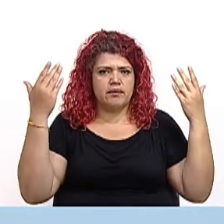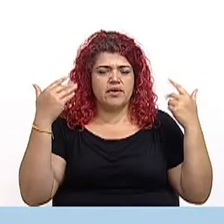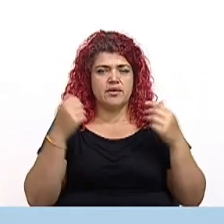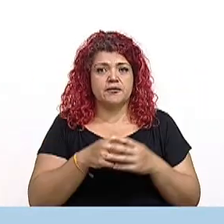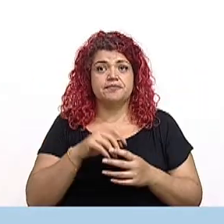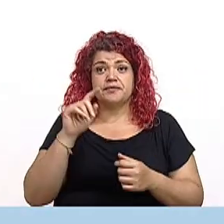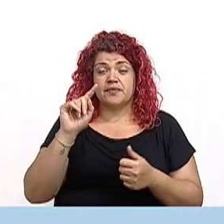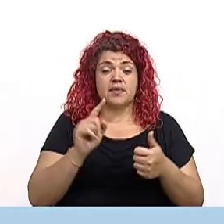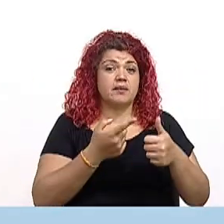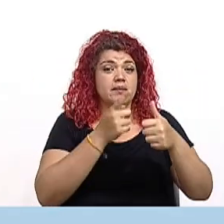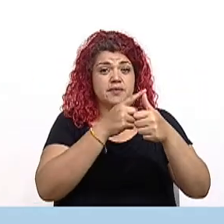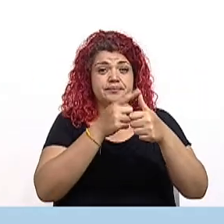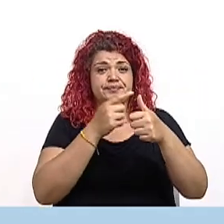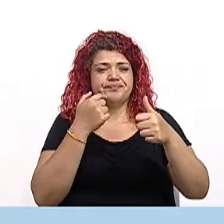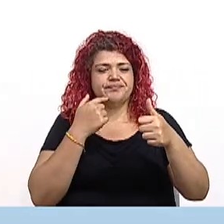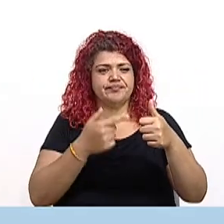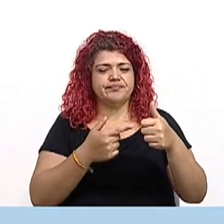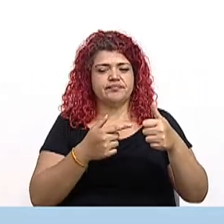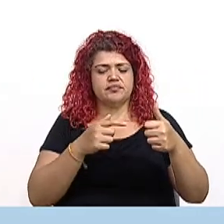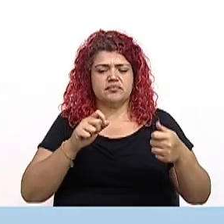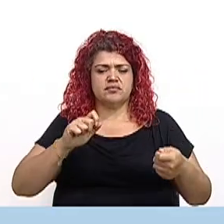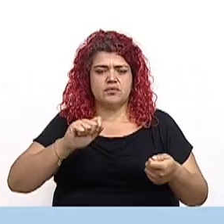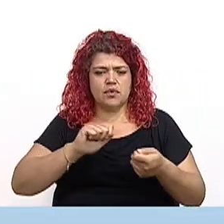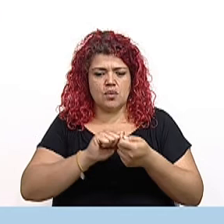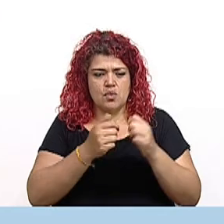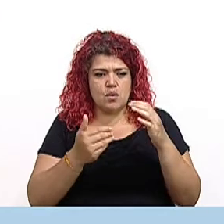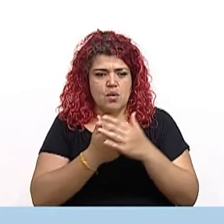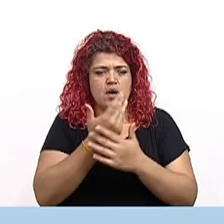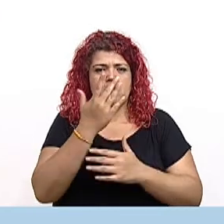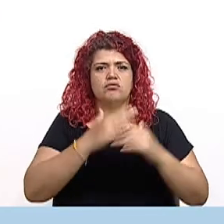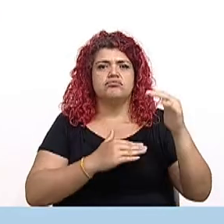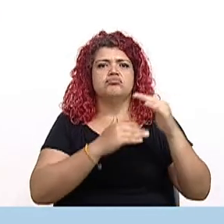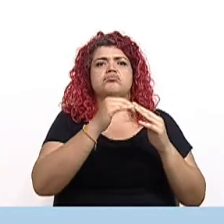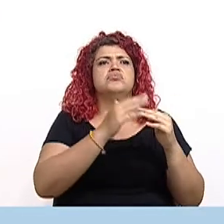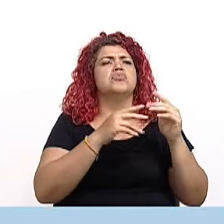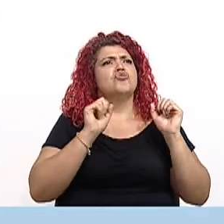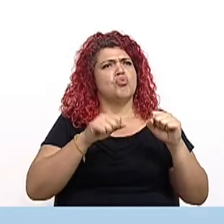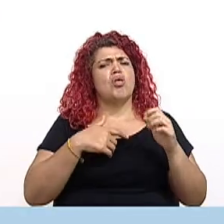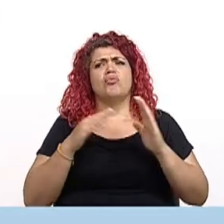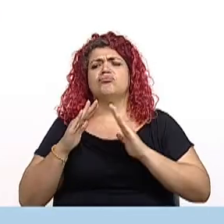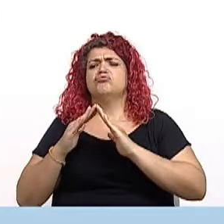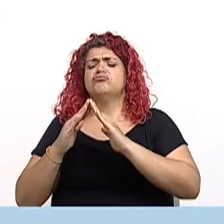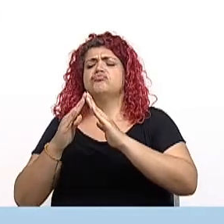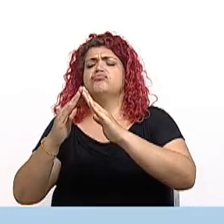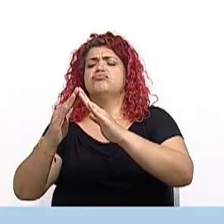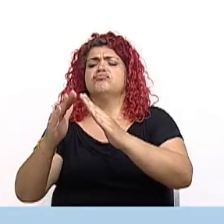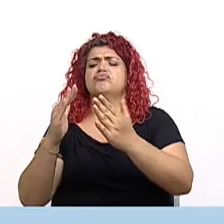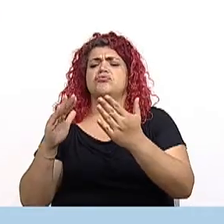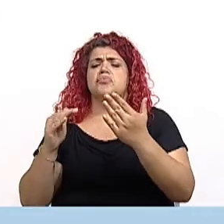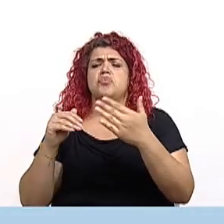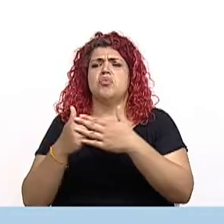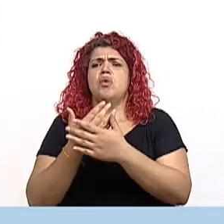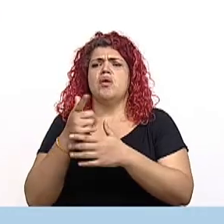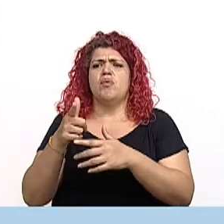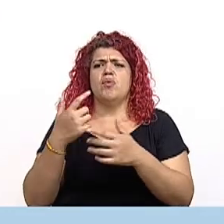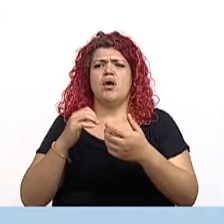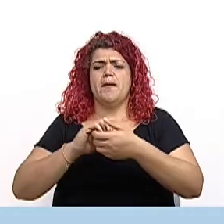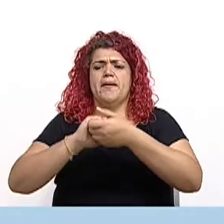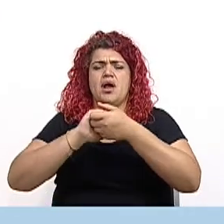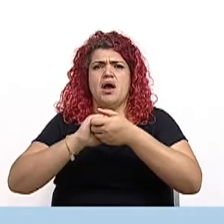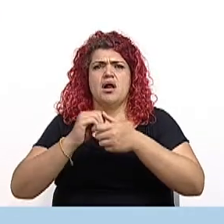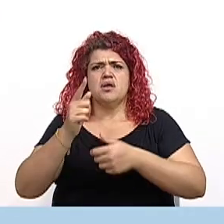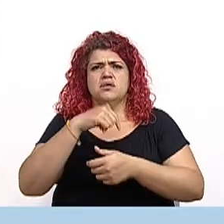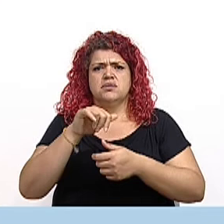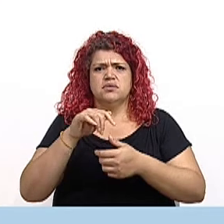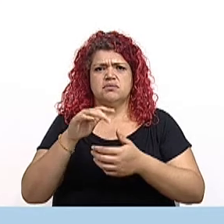primer objetivo es el de innovación e infraestructura, poder crear ciudades amigables con el medio ambiente y que aprovechen los